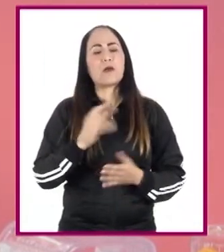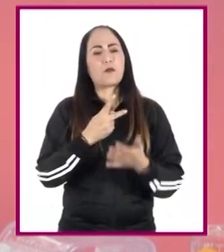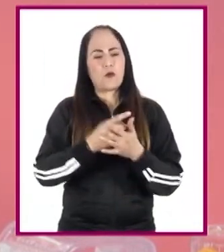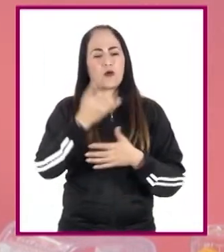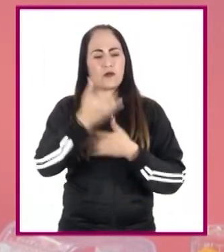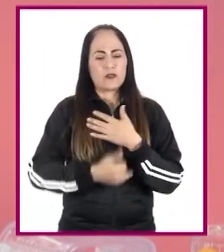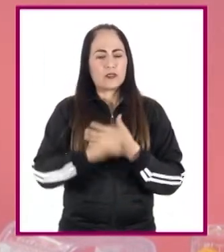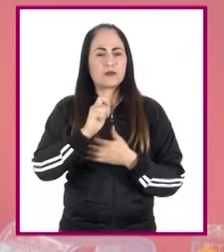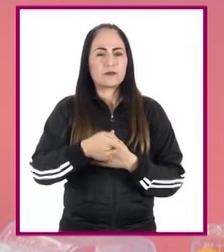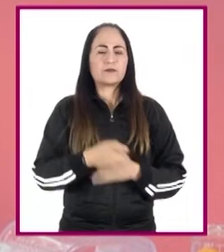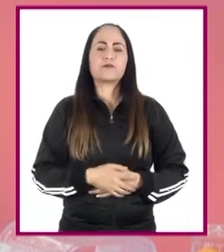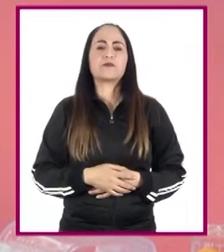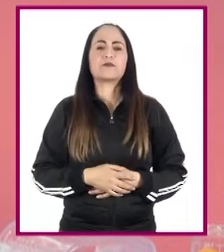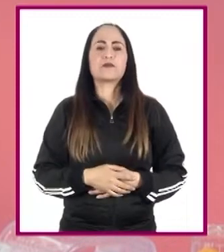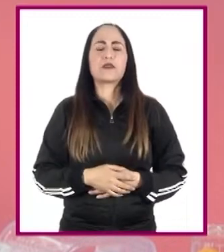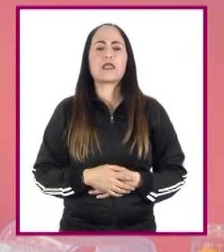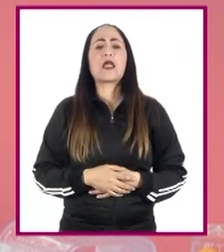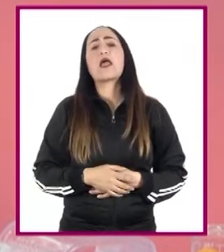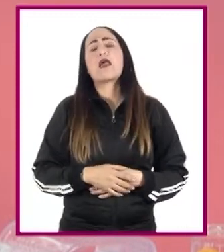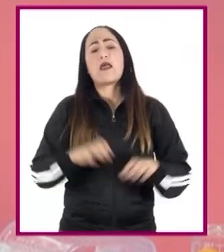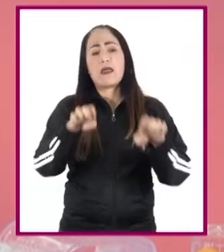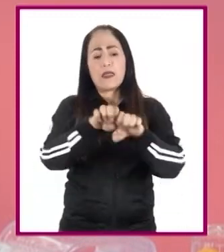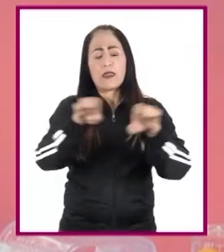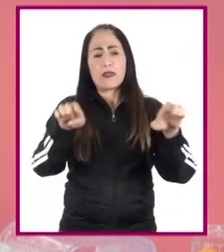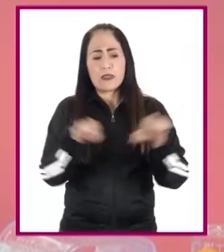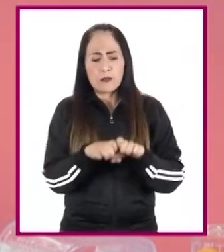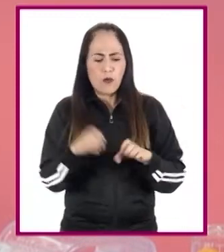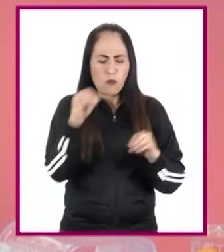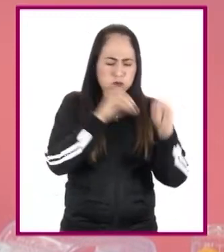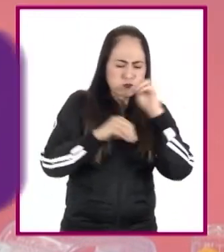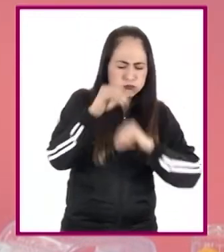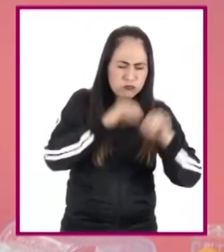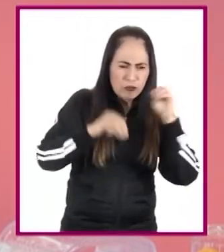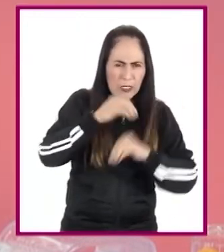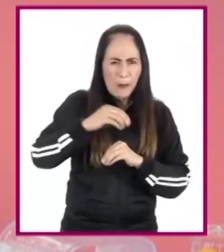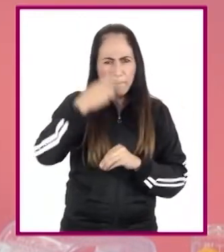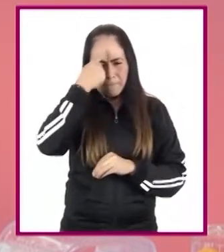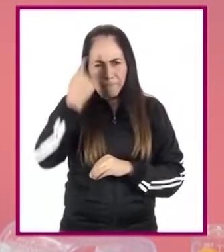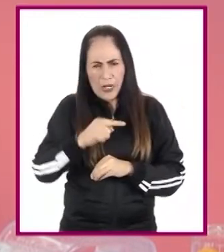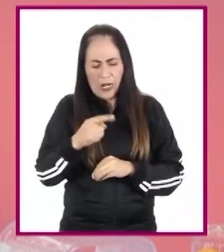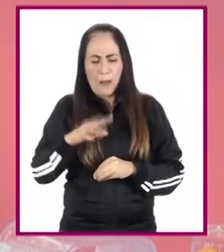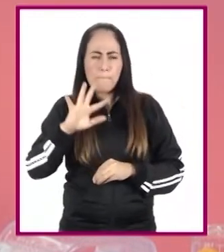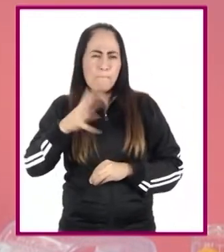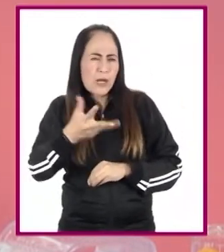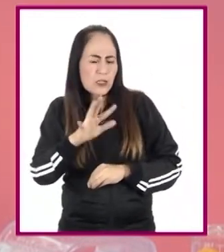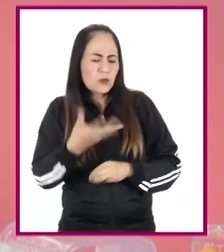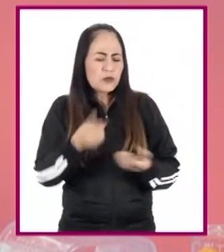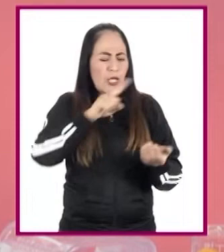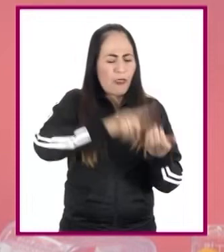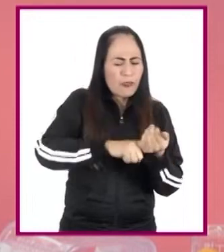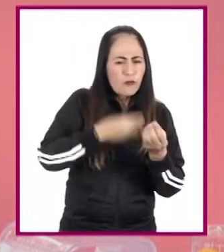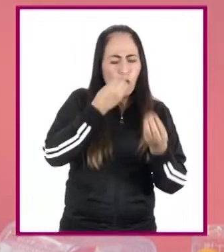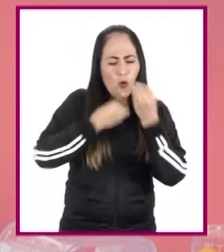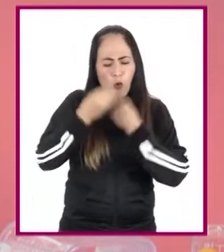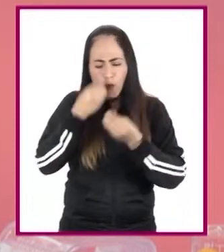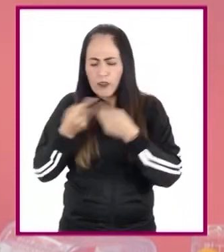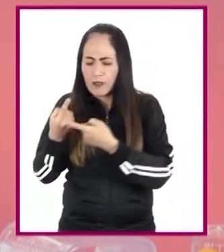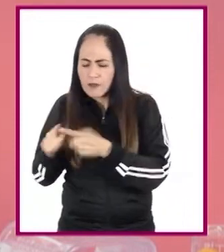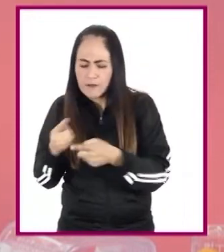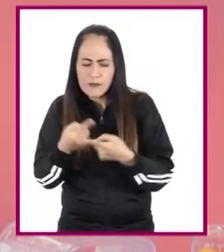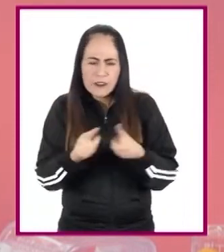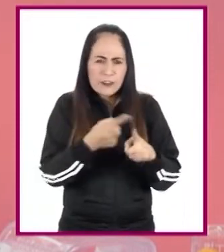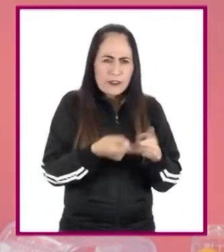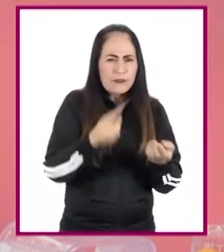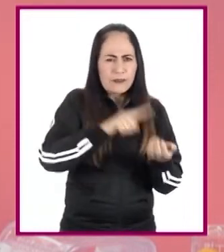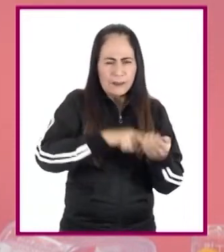y construir un dispositivo que permita, de manera aproximada, medir la cantidad de energía contenida en diferentes alimentos,